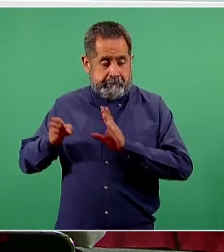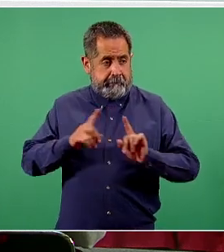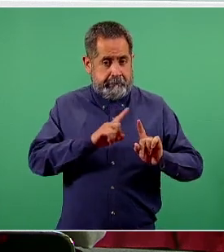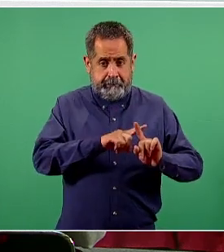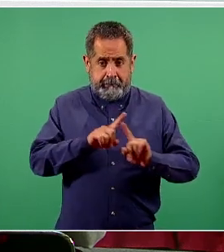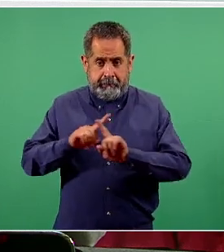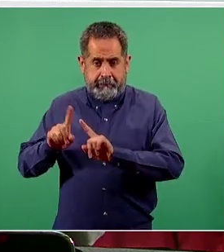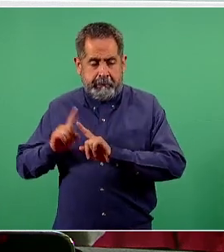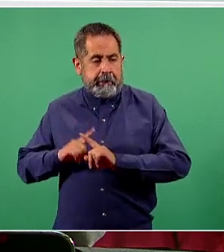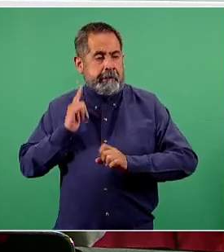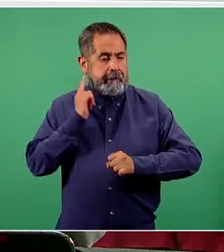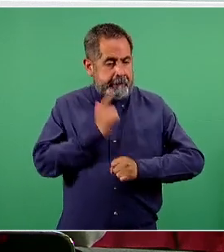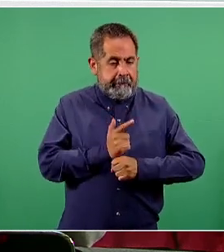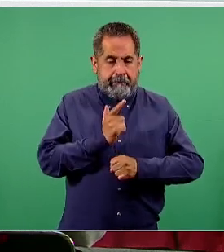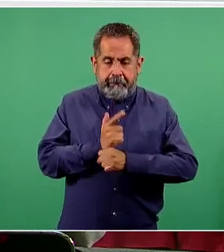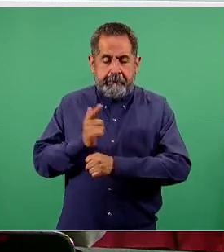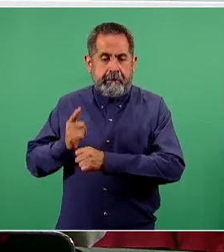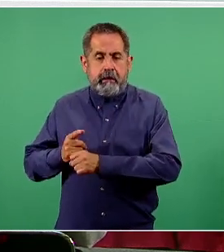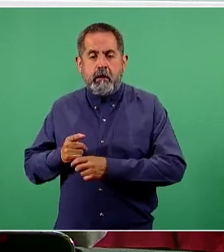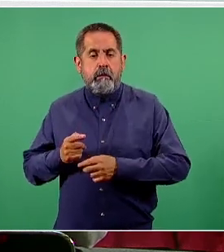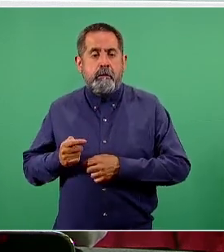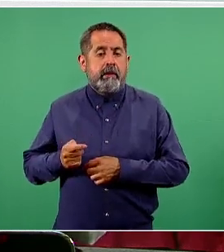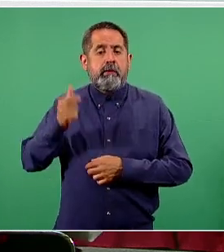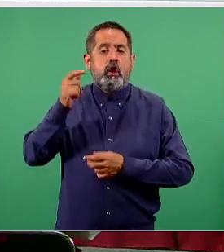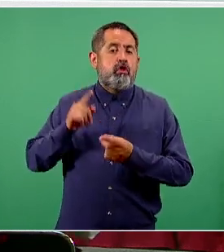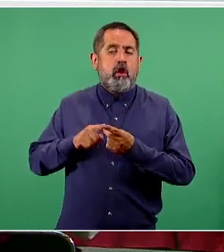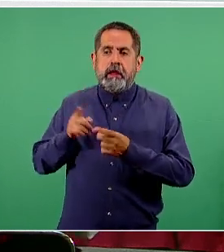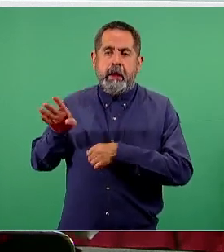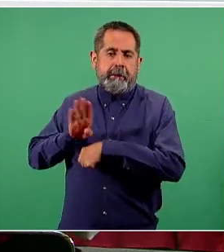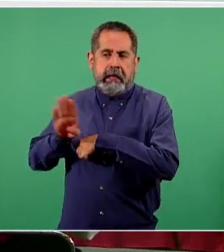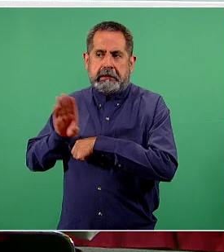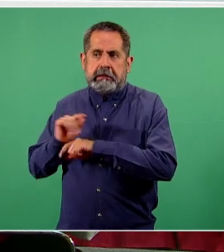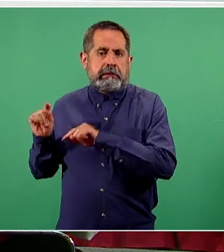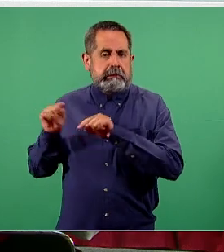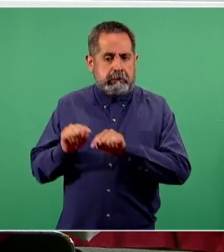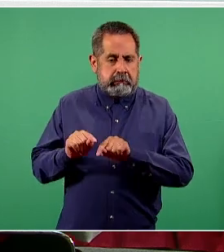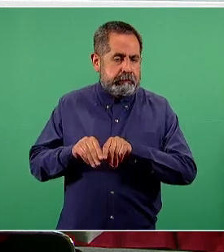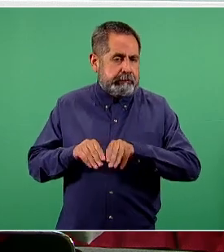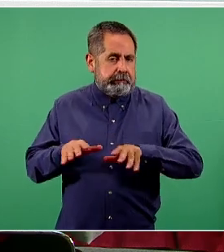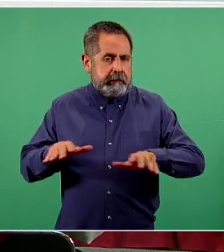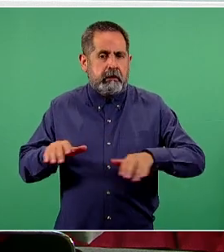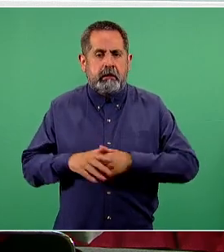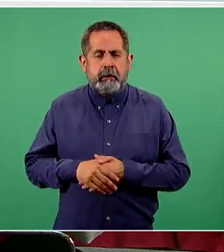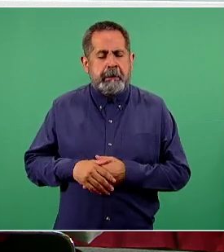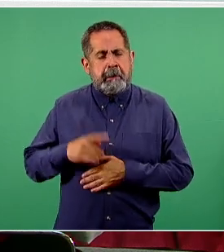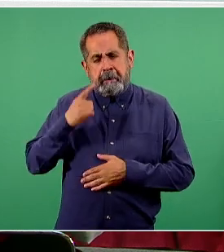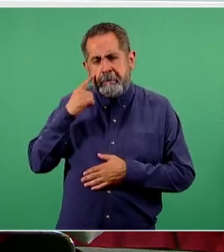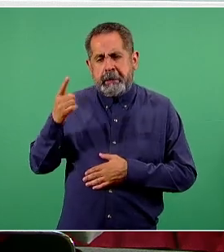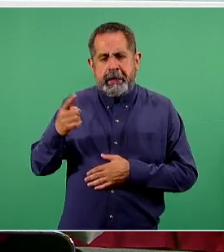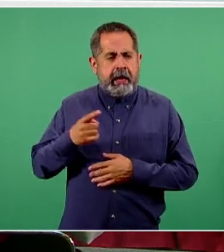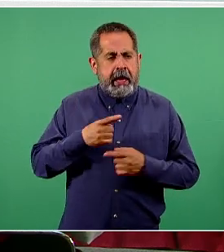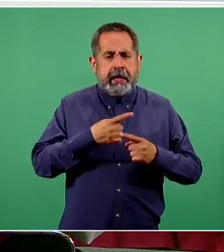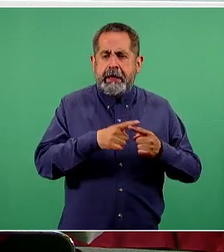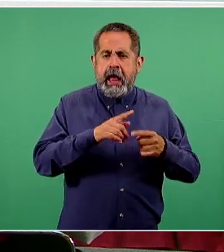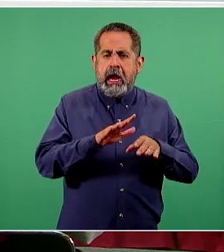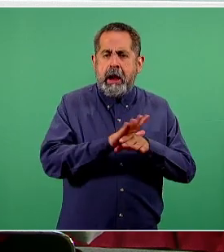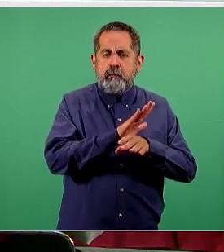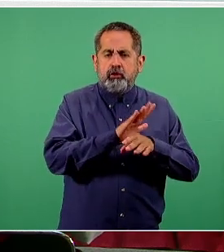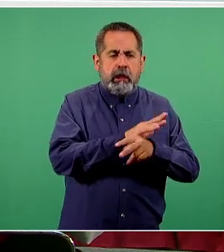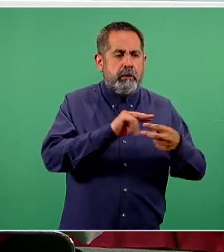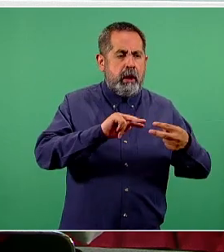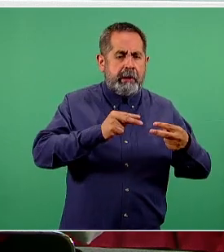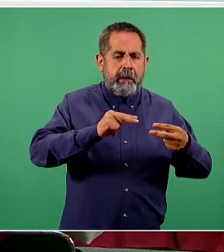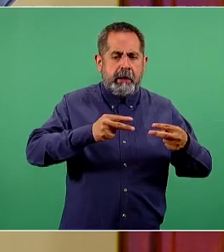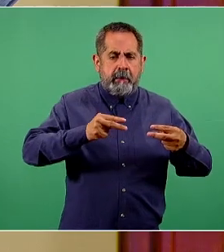también se identificó primeramente en el país de Brasil. Podemos ver las mutaciones que caracterizan a cada una de ellas y un